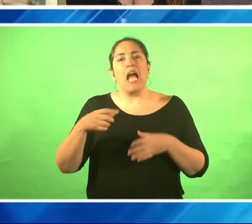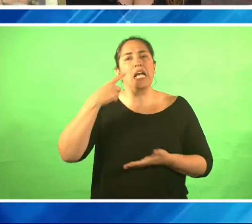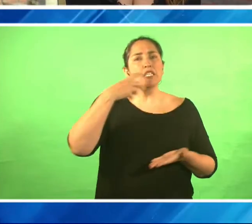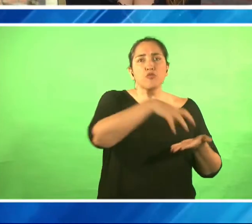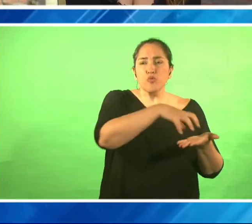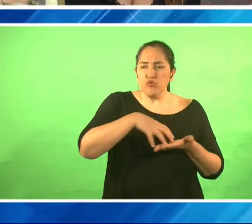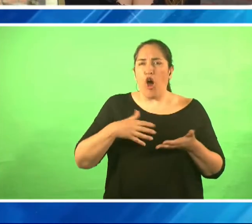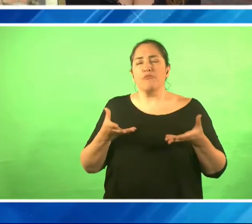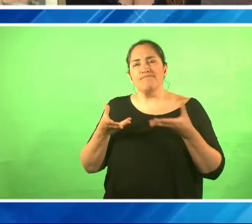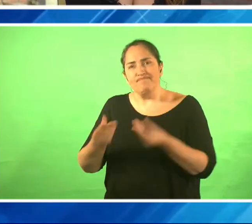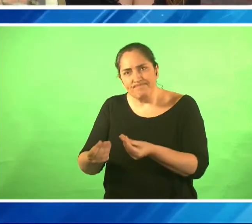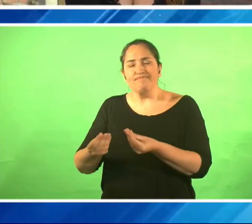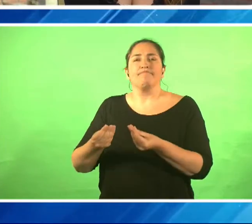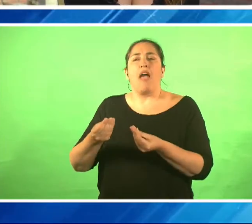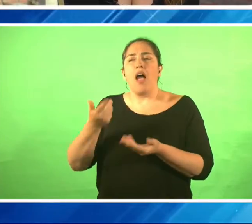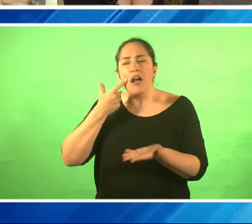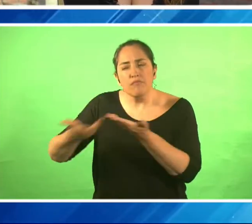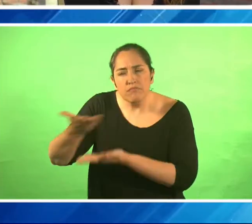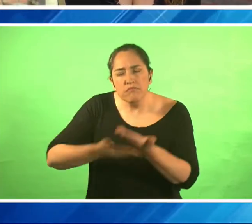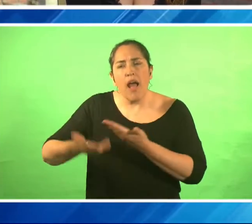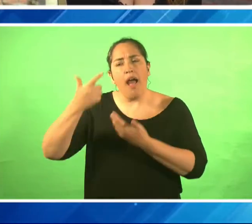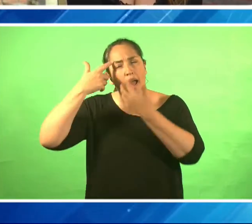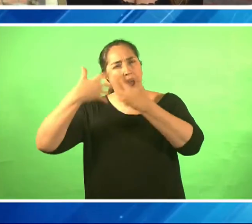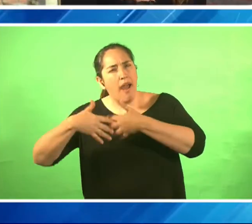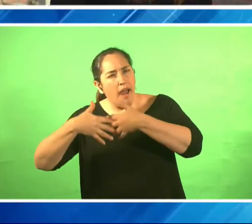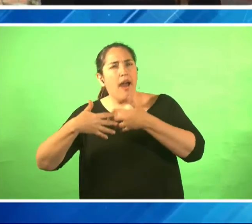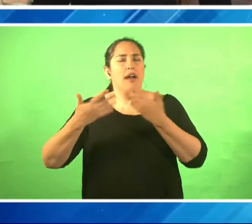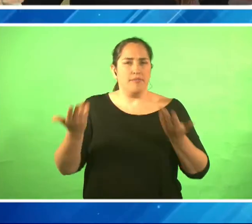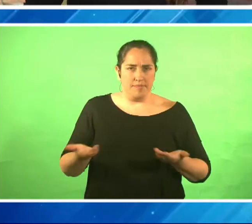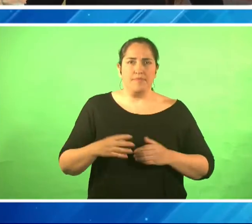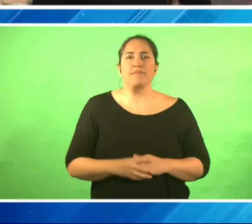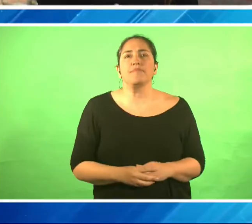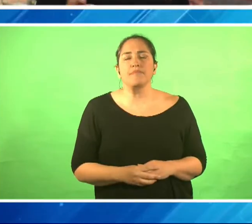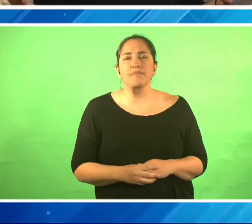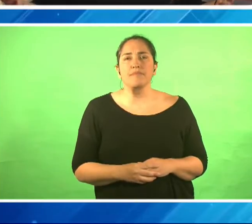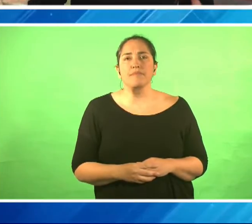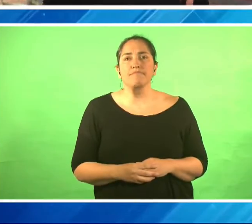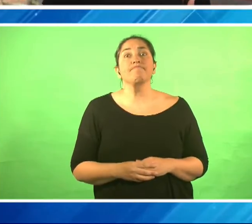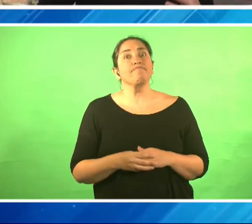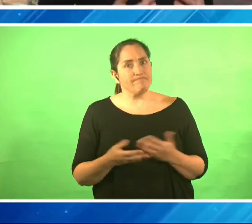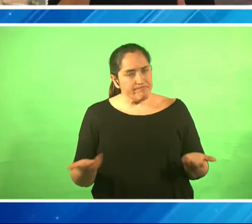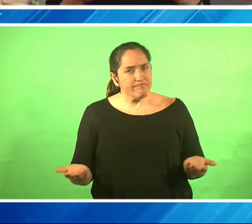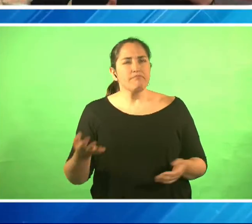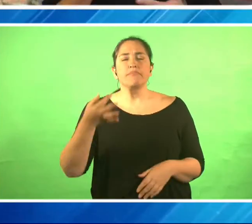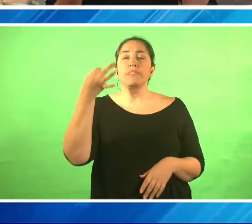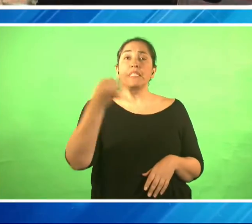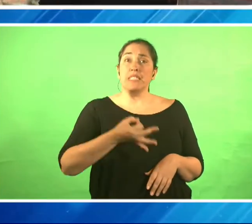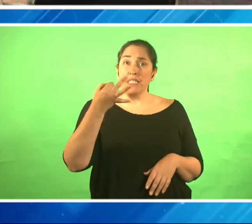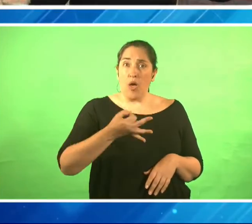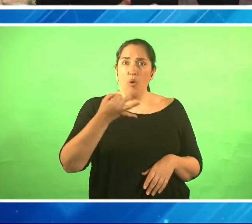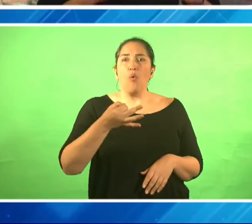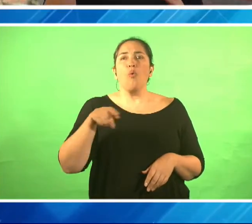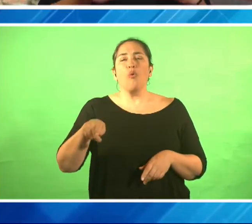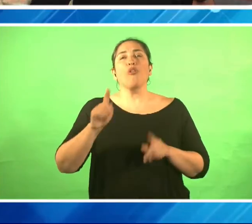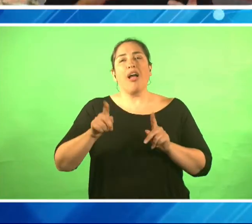acompañemos para problematizar y tener un espíritu crítico al respecto. Bueno, y a través de ellos seguramente va circulando,